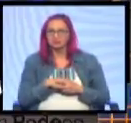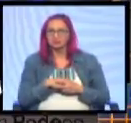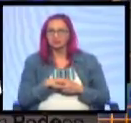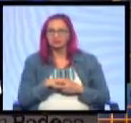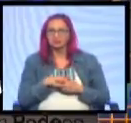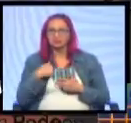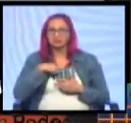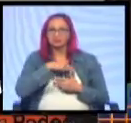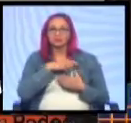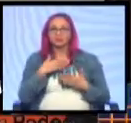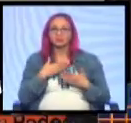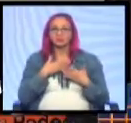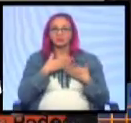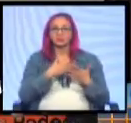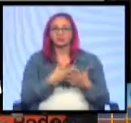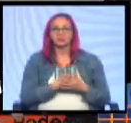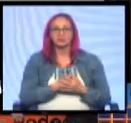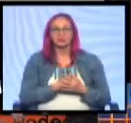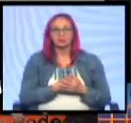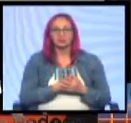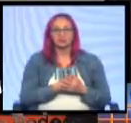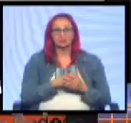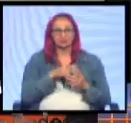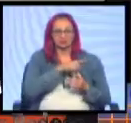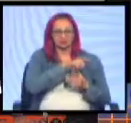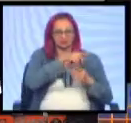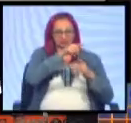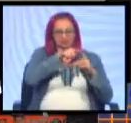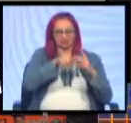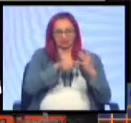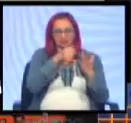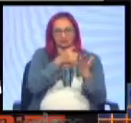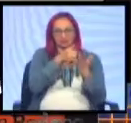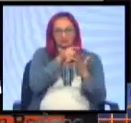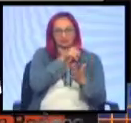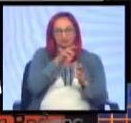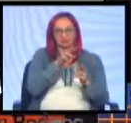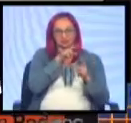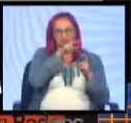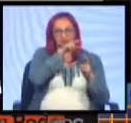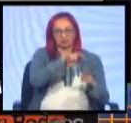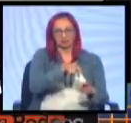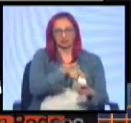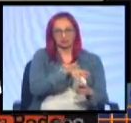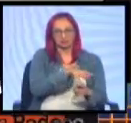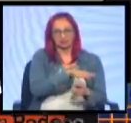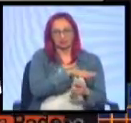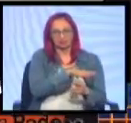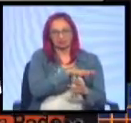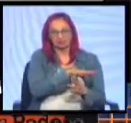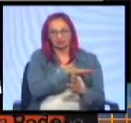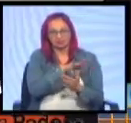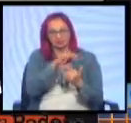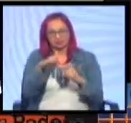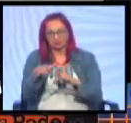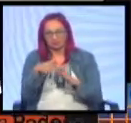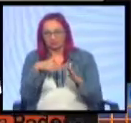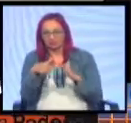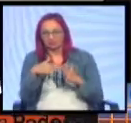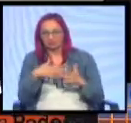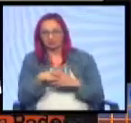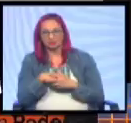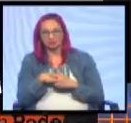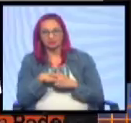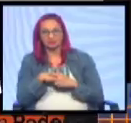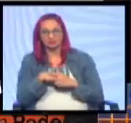nosotros nos damos cuenta que los premios que ustedes dan, ¿verdad? Llámese el gordo o el